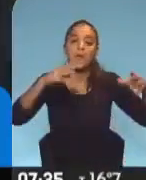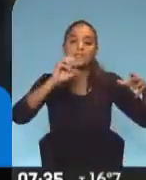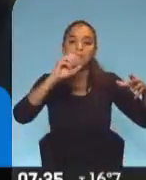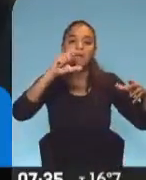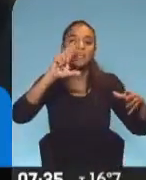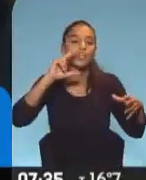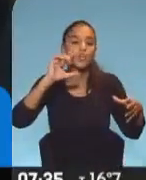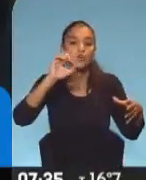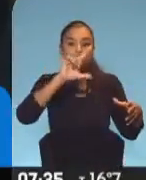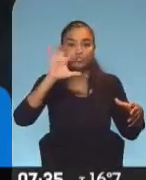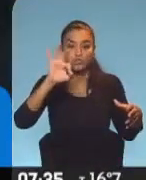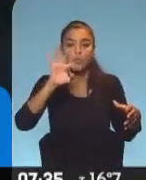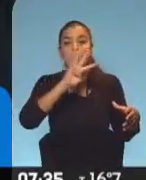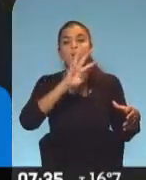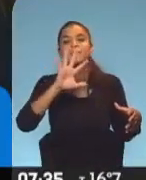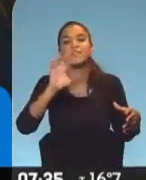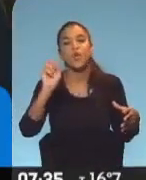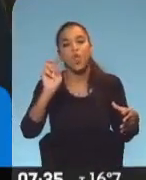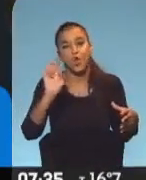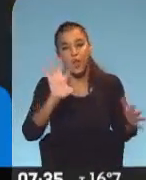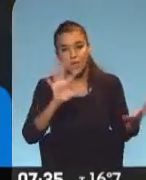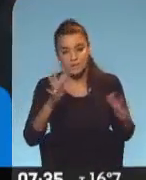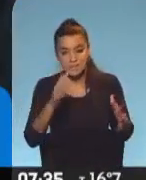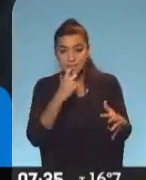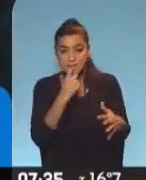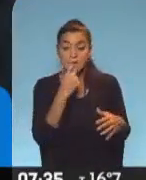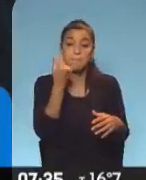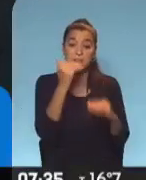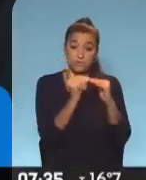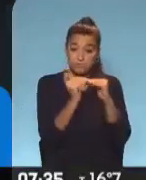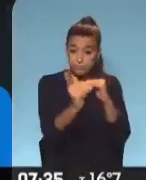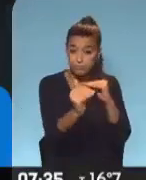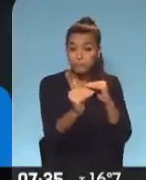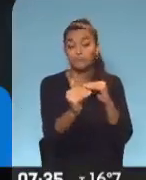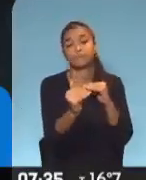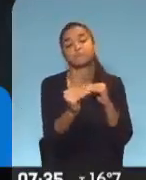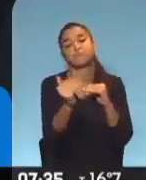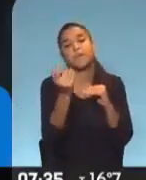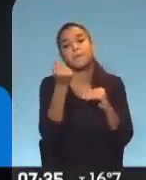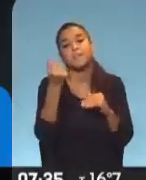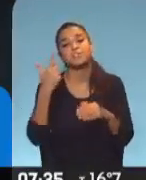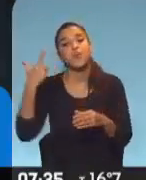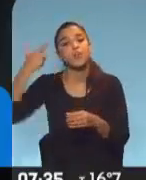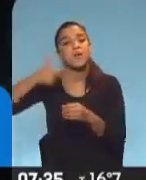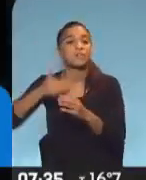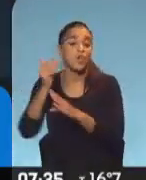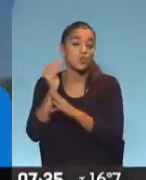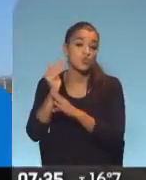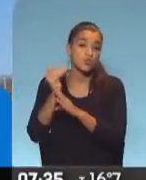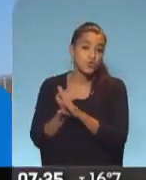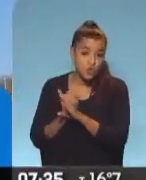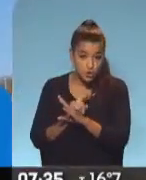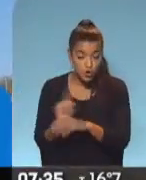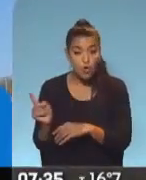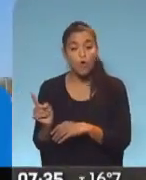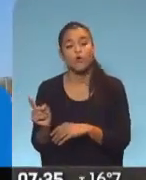estaría en alrededor de $45. Entonces, si se establece ese precio sostén, el precio de la nafta no bajaría,